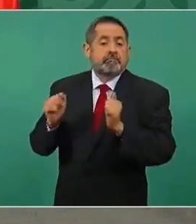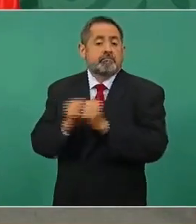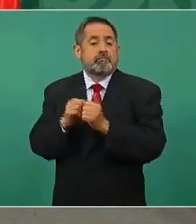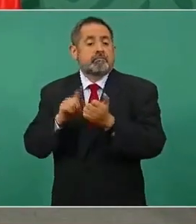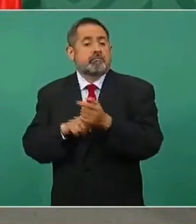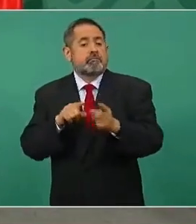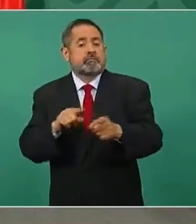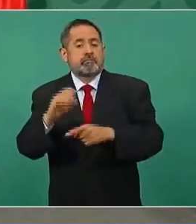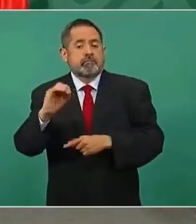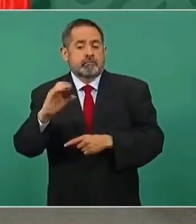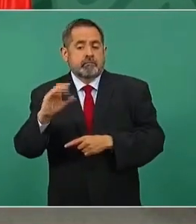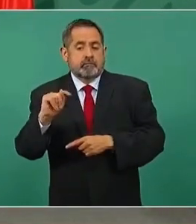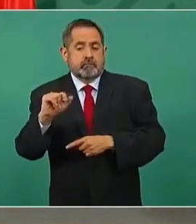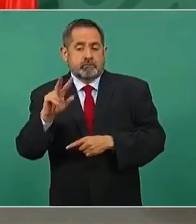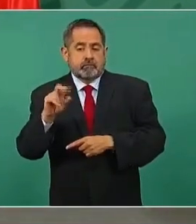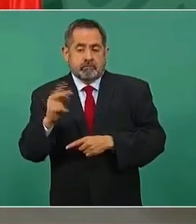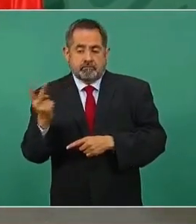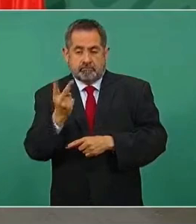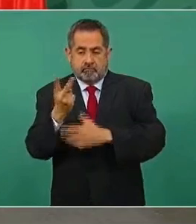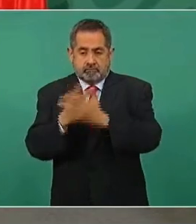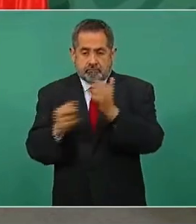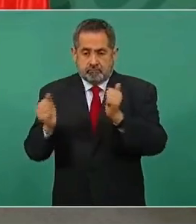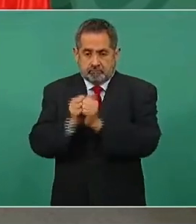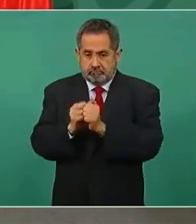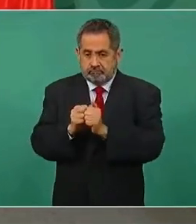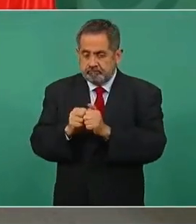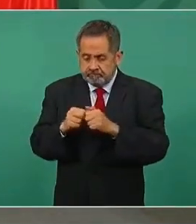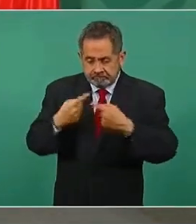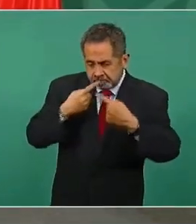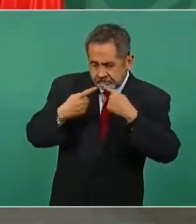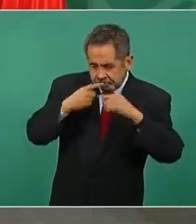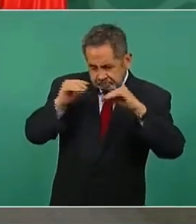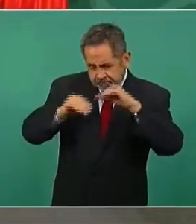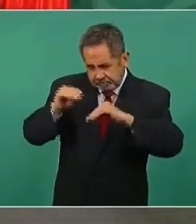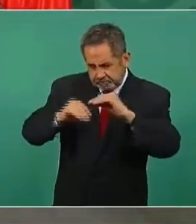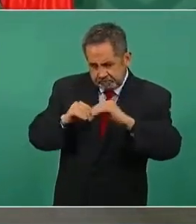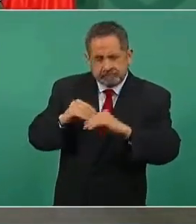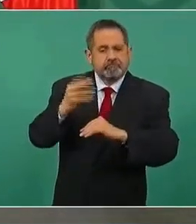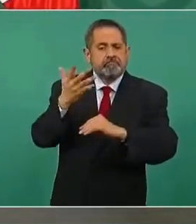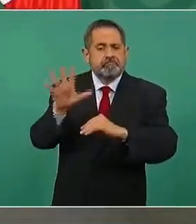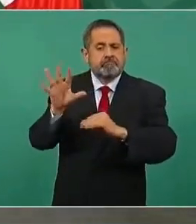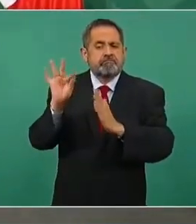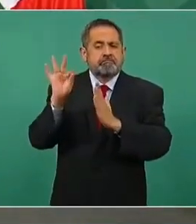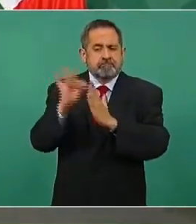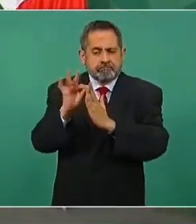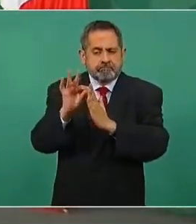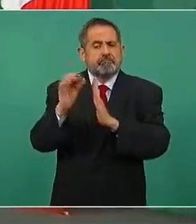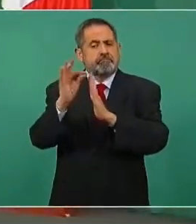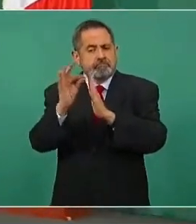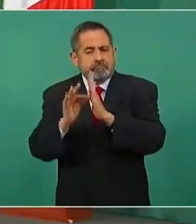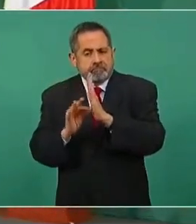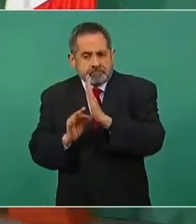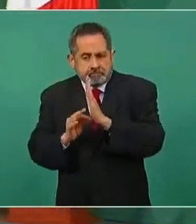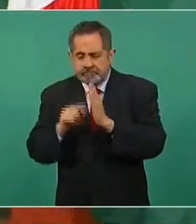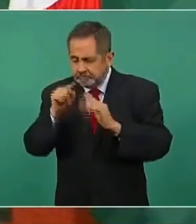y Octavio Romero Oropesa. Los dos ya